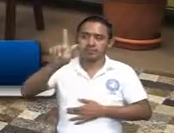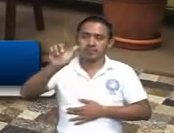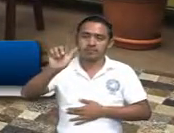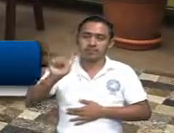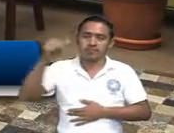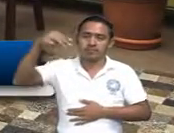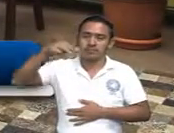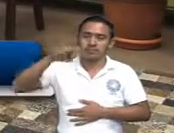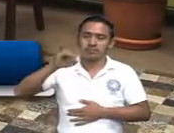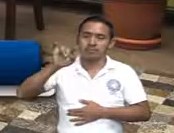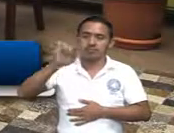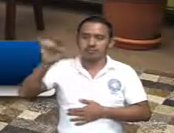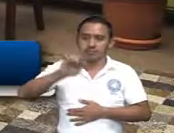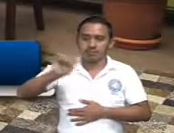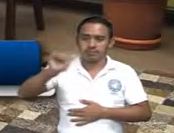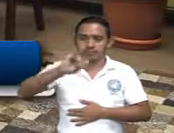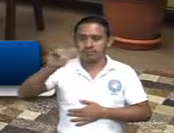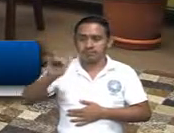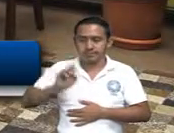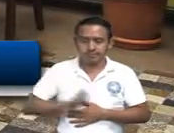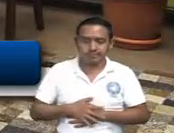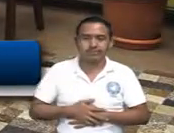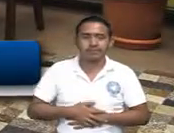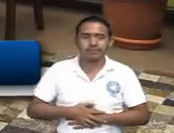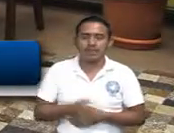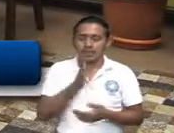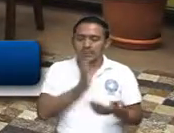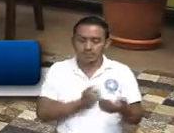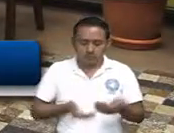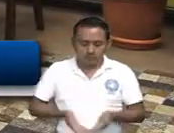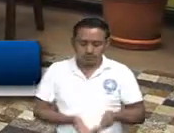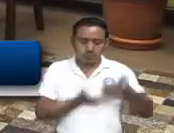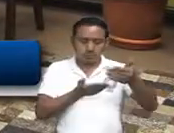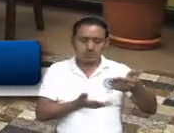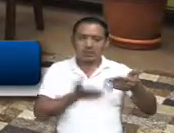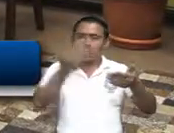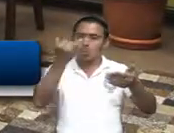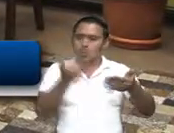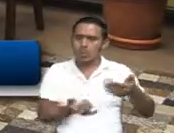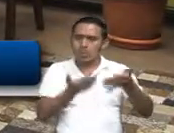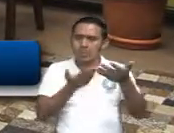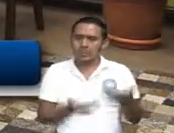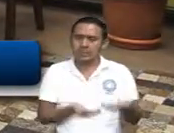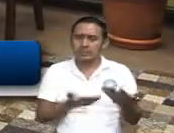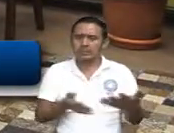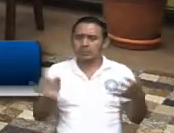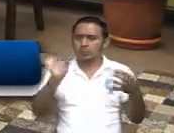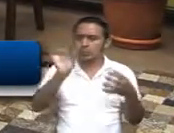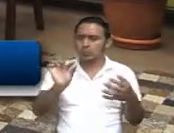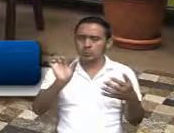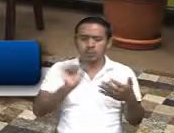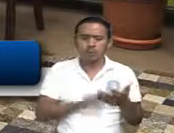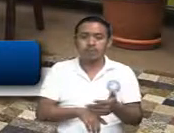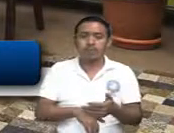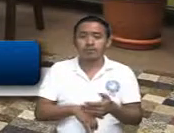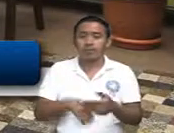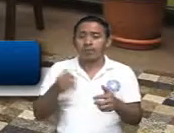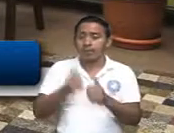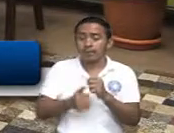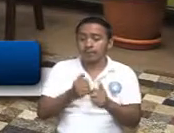con bajo peso al nacer este que haya sido que haya tenido dificultad para